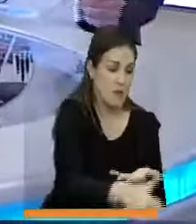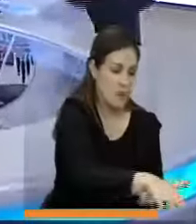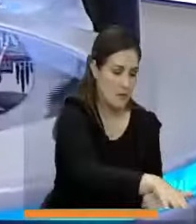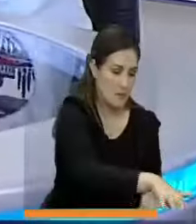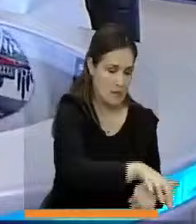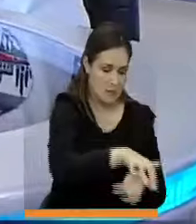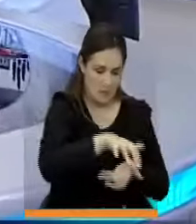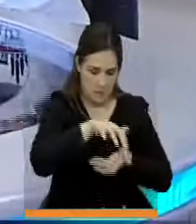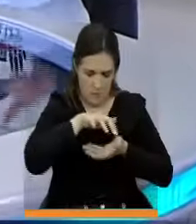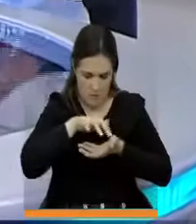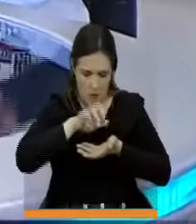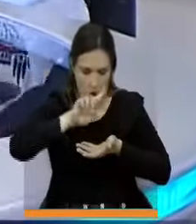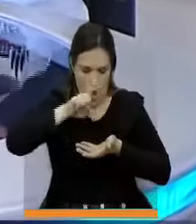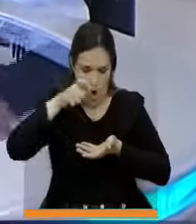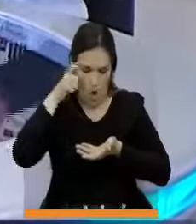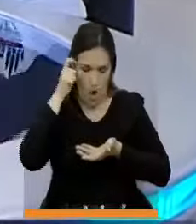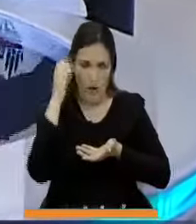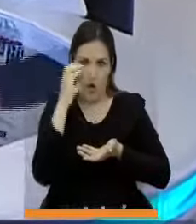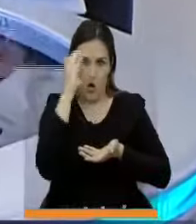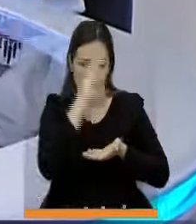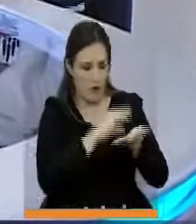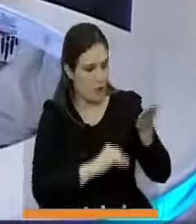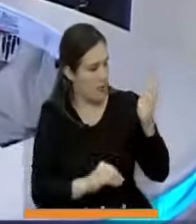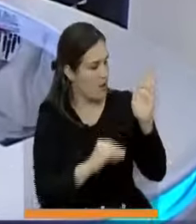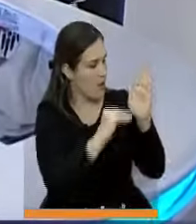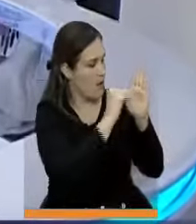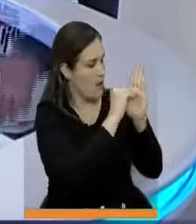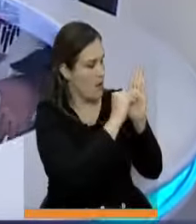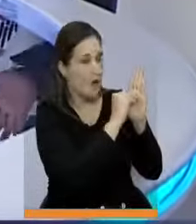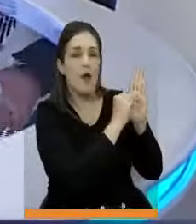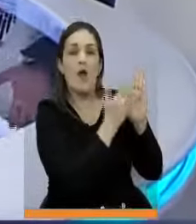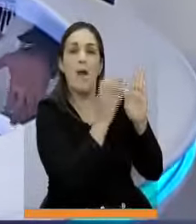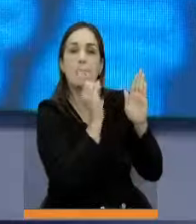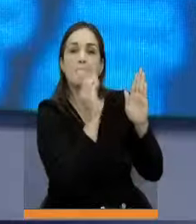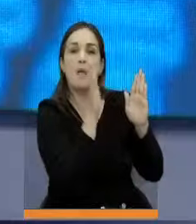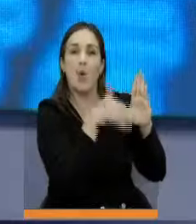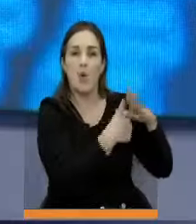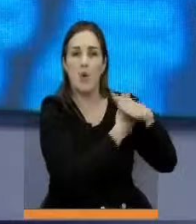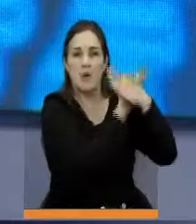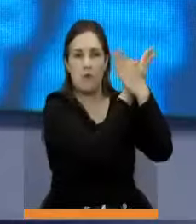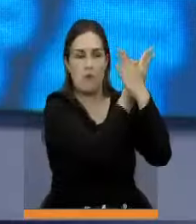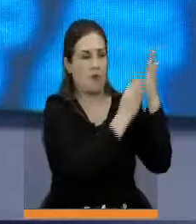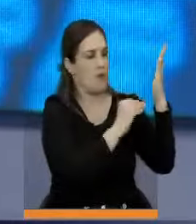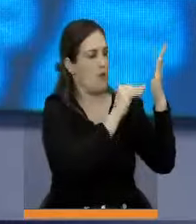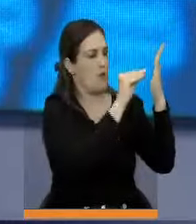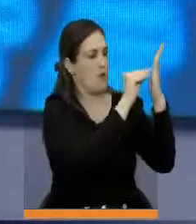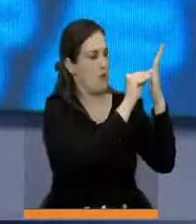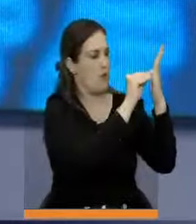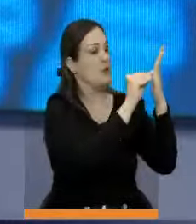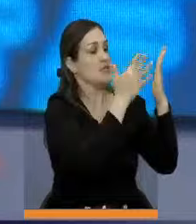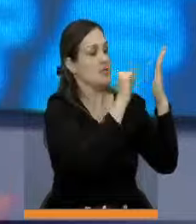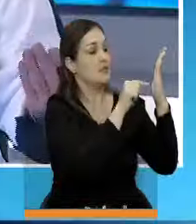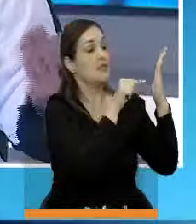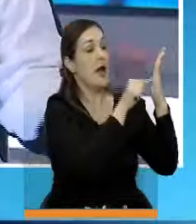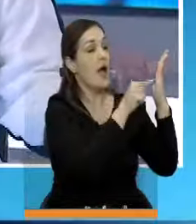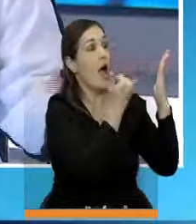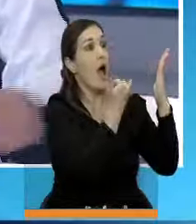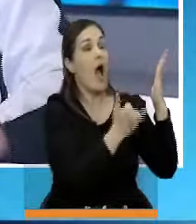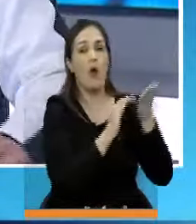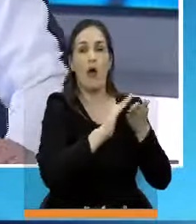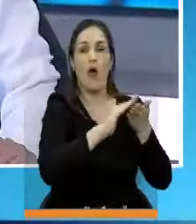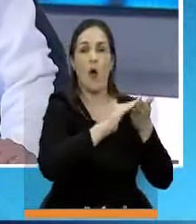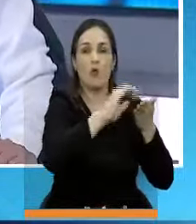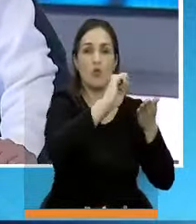Tesoro Nacional e inclusive podía utilizarse para comprar un software como este, porque el trabajo